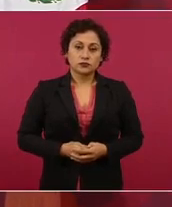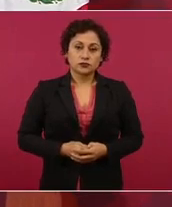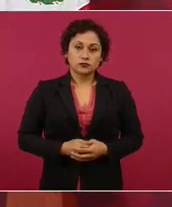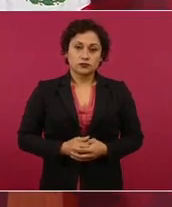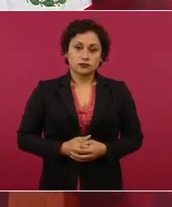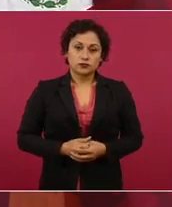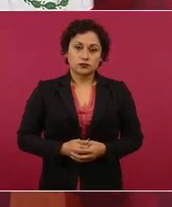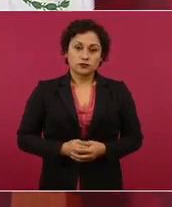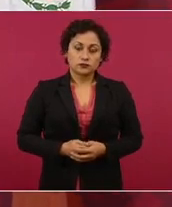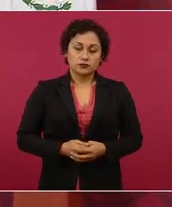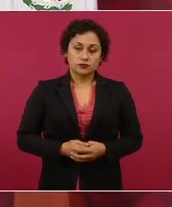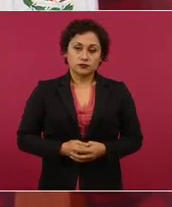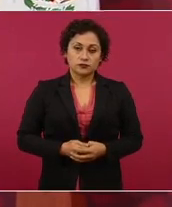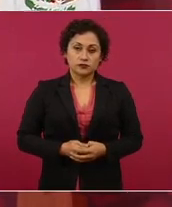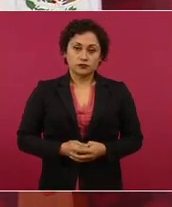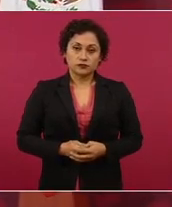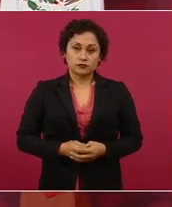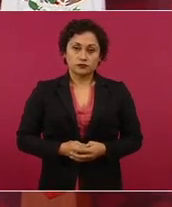Que están